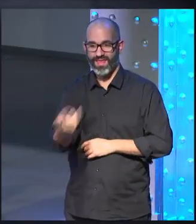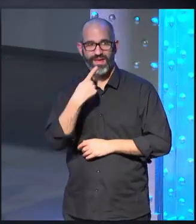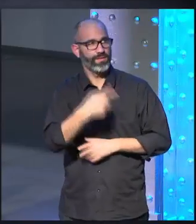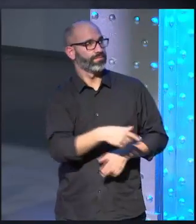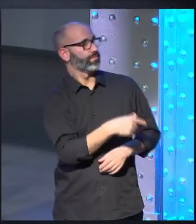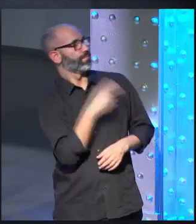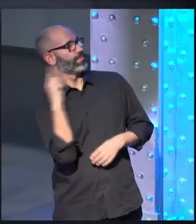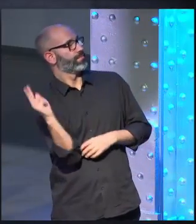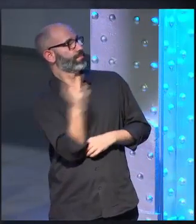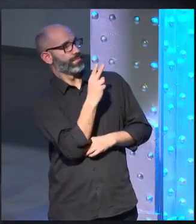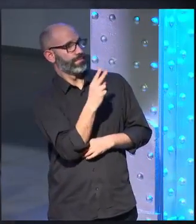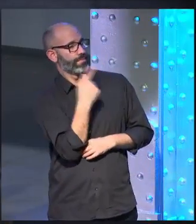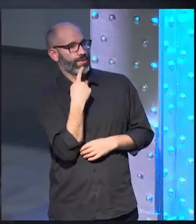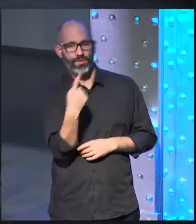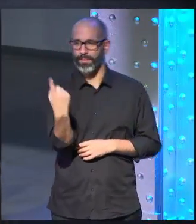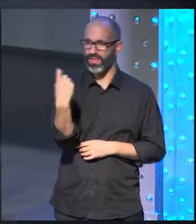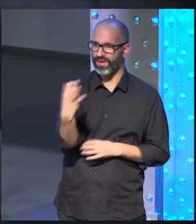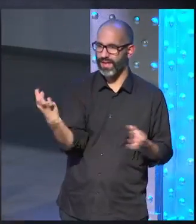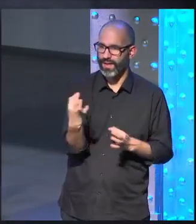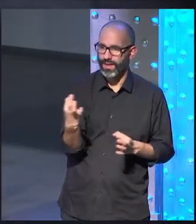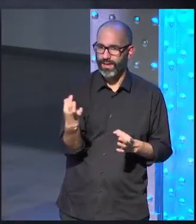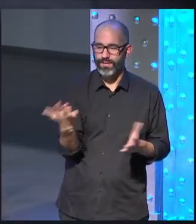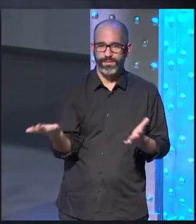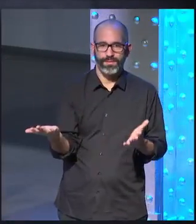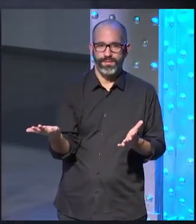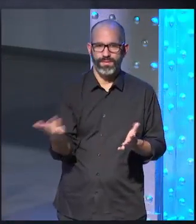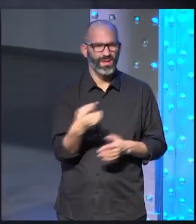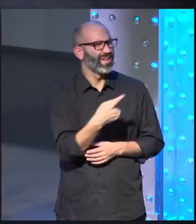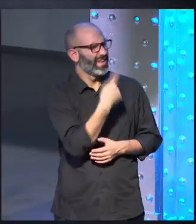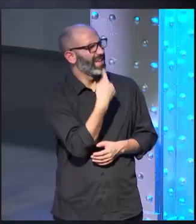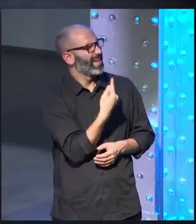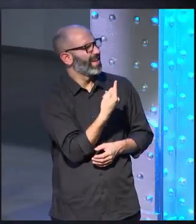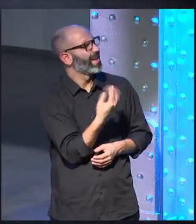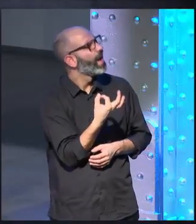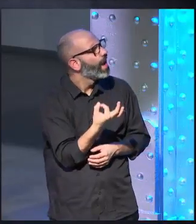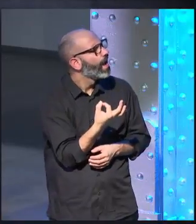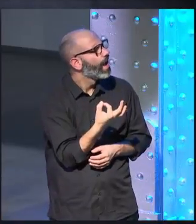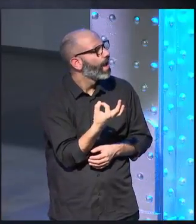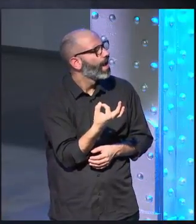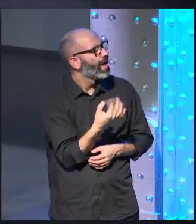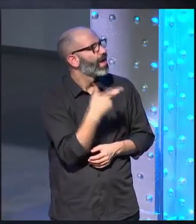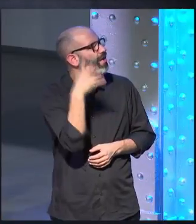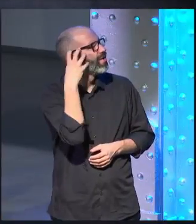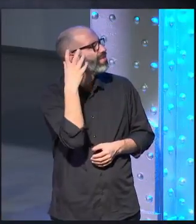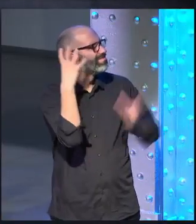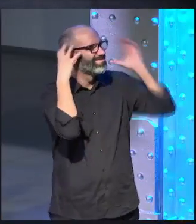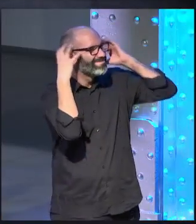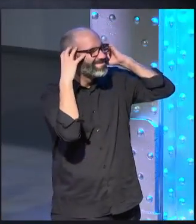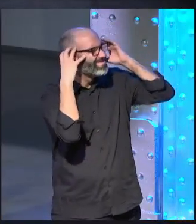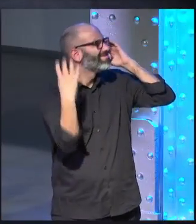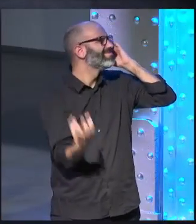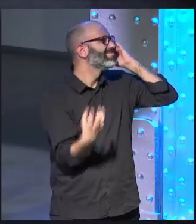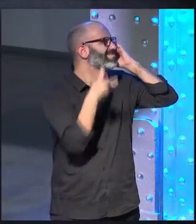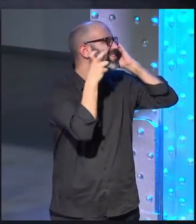necesito tal, y después de que le dices tal, le dicen, ¿qué me quieres decir? Que no te he escuchado nada. Oye,